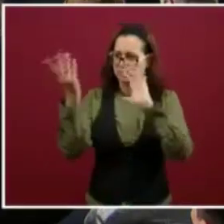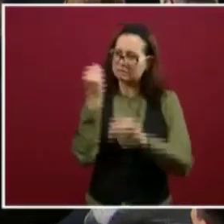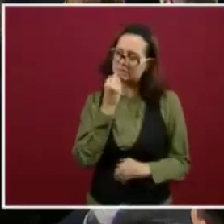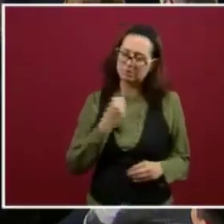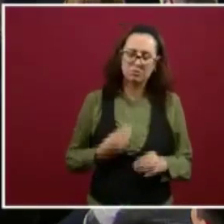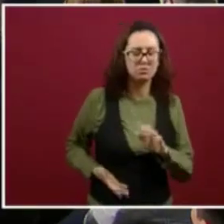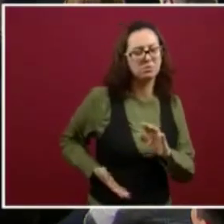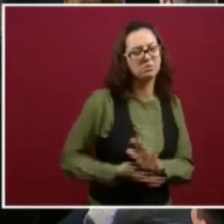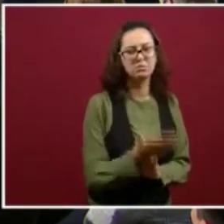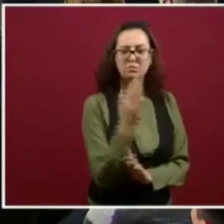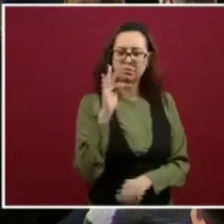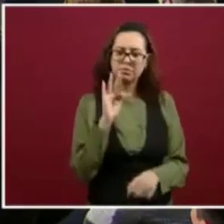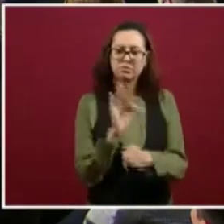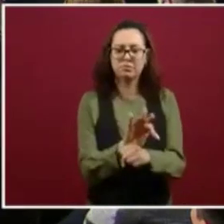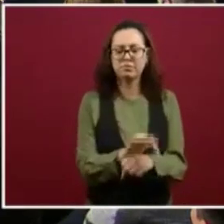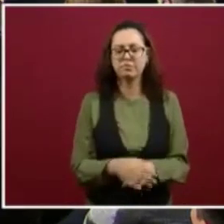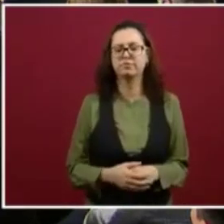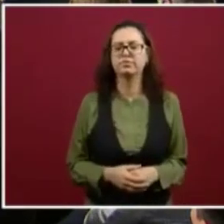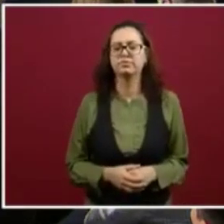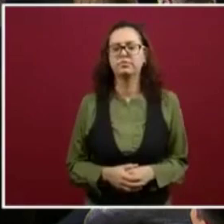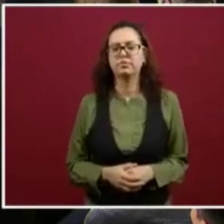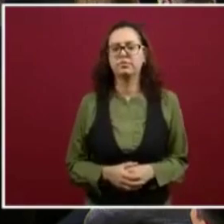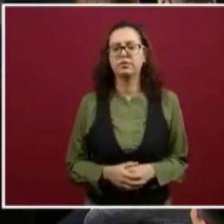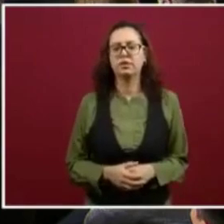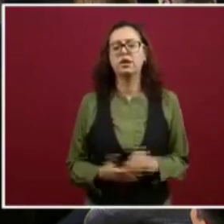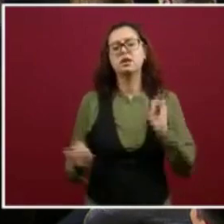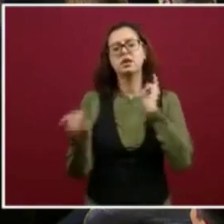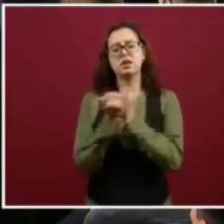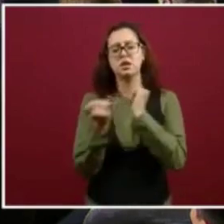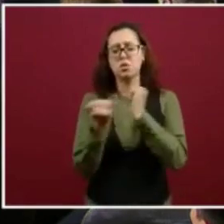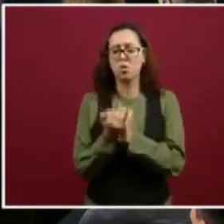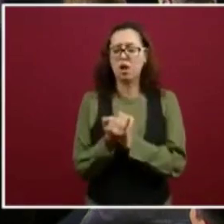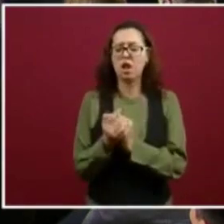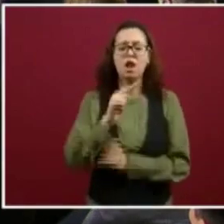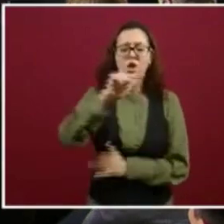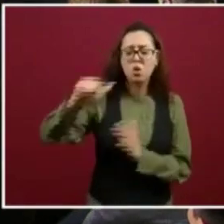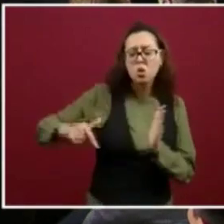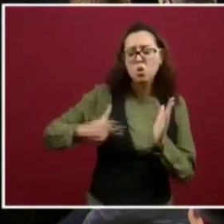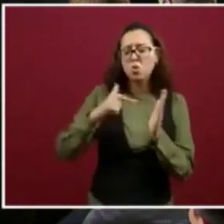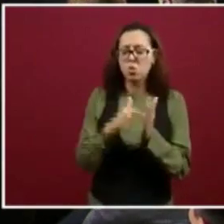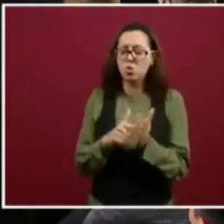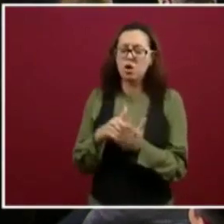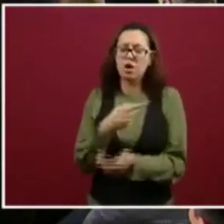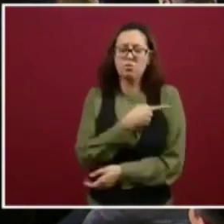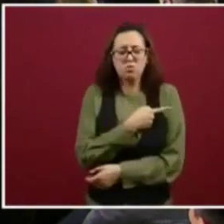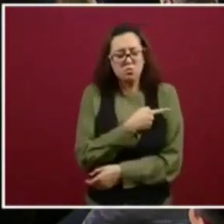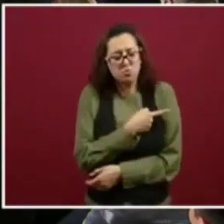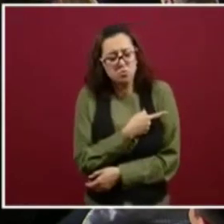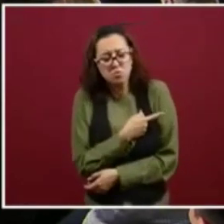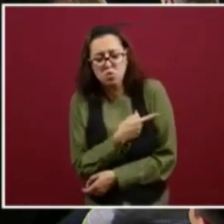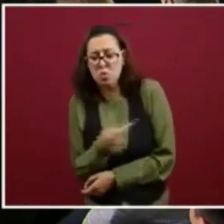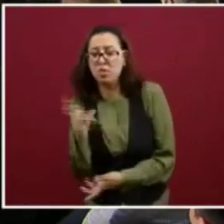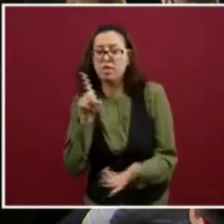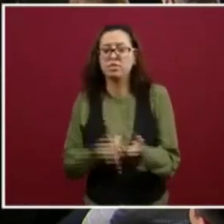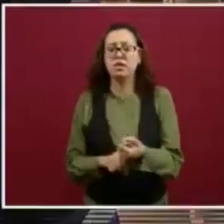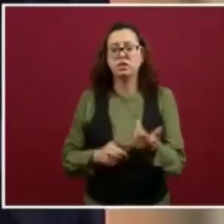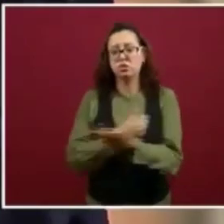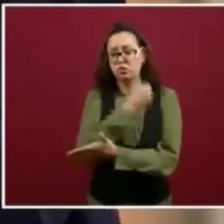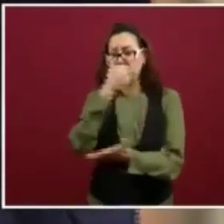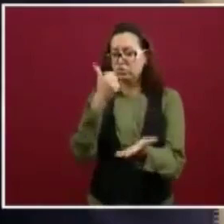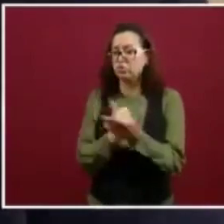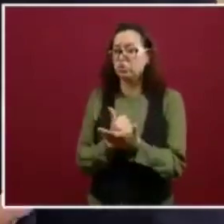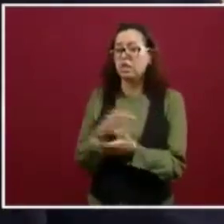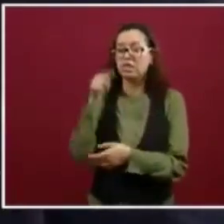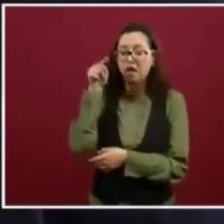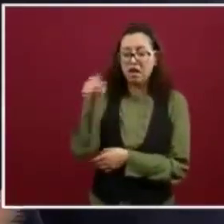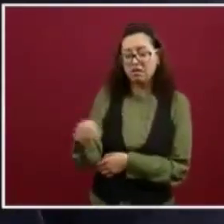desastres. Y hay que actuar en los barrios pobres de las zonas urbanas, que están creciendo muy rápido. Hay que irnos a los barrios